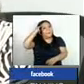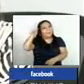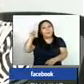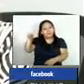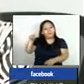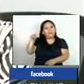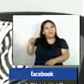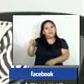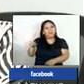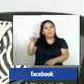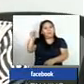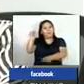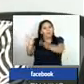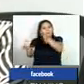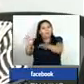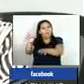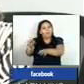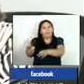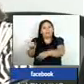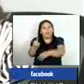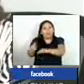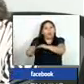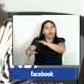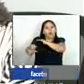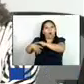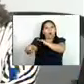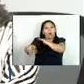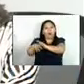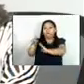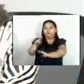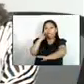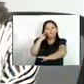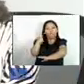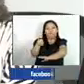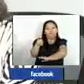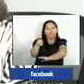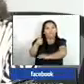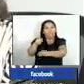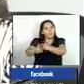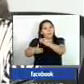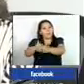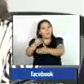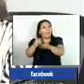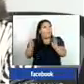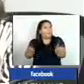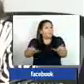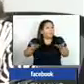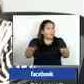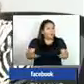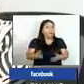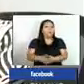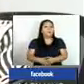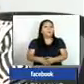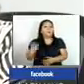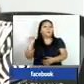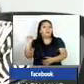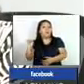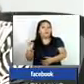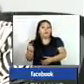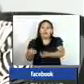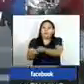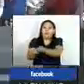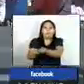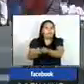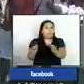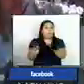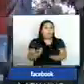corrupción dentro del órgano judicial y que hay muchos casos y cosas que no están avanzando, porque simple y sencillamente son de beneficio para los